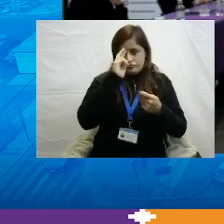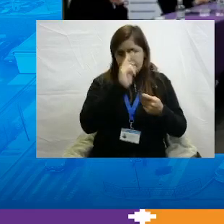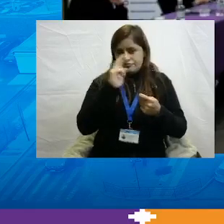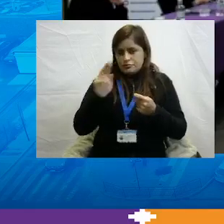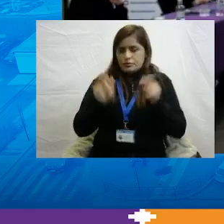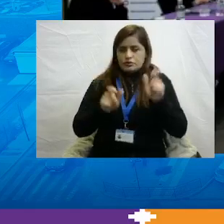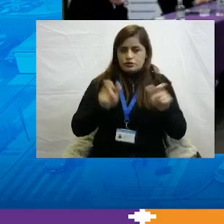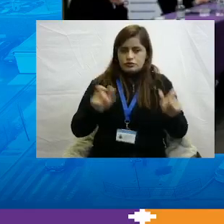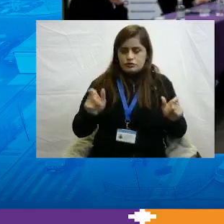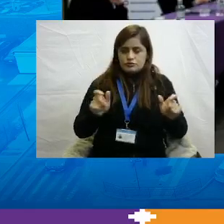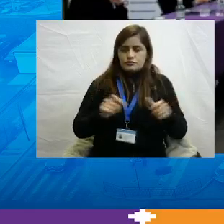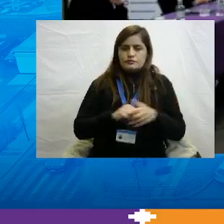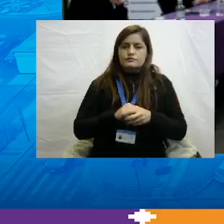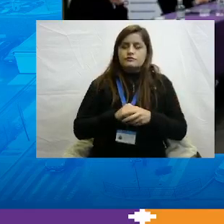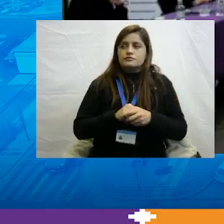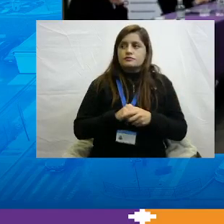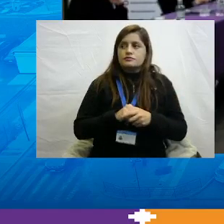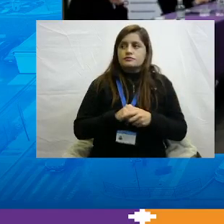Y